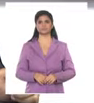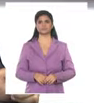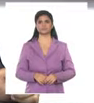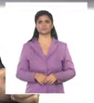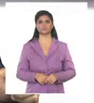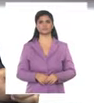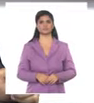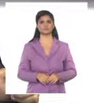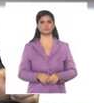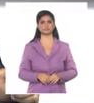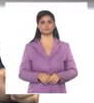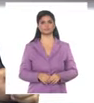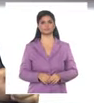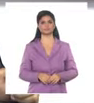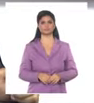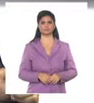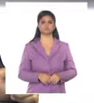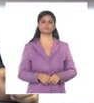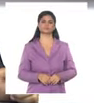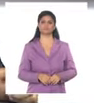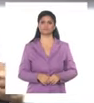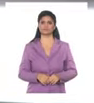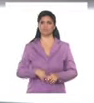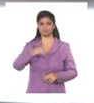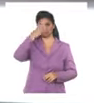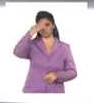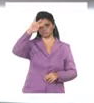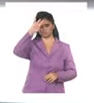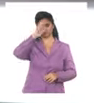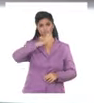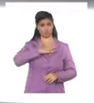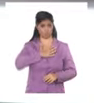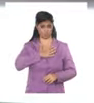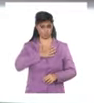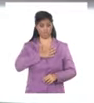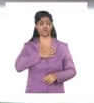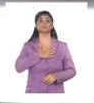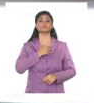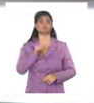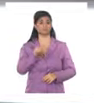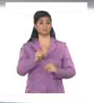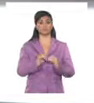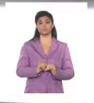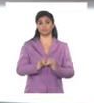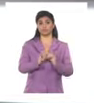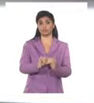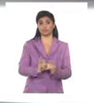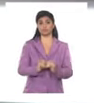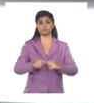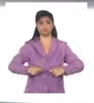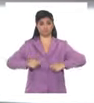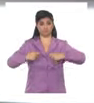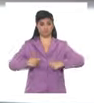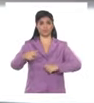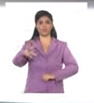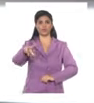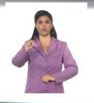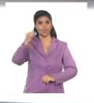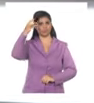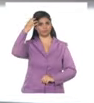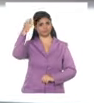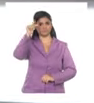el consejo de estado de la República de Cuba en uso de las atribuciones que le están conferidas dispuso que la toma de posesión de los gobernadores y